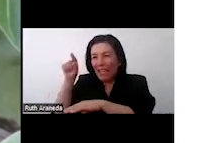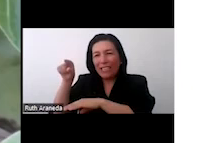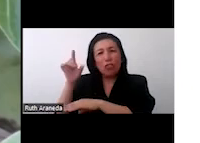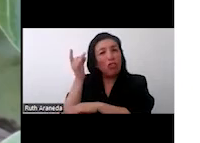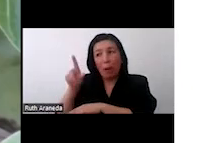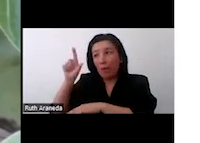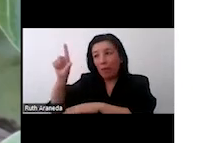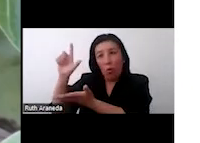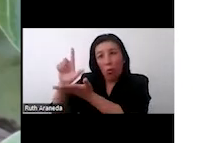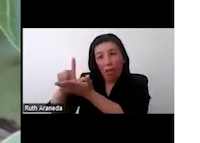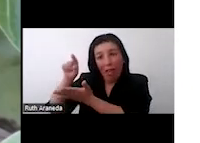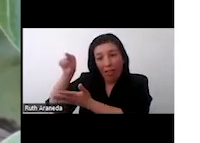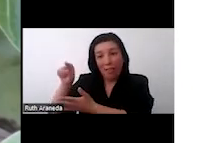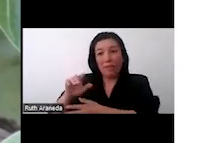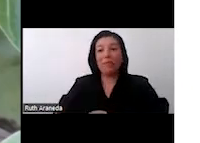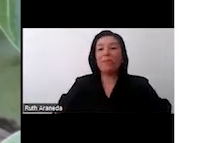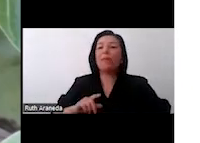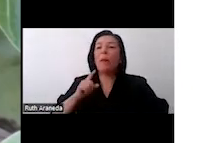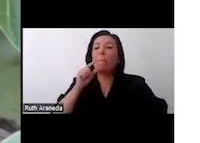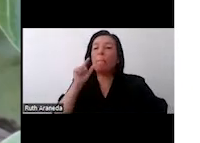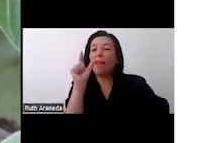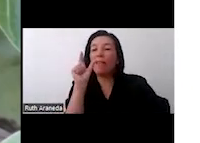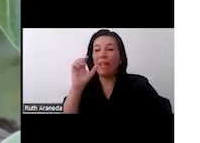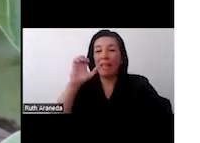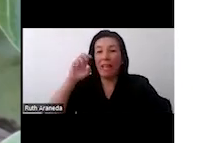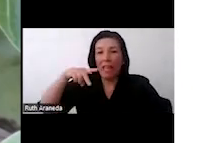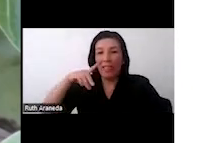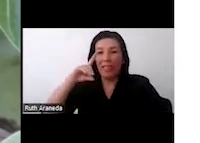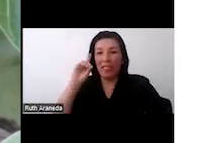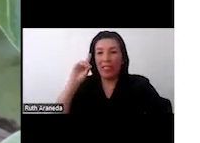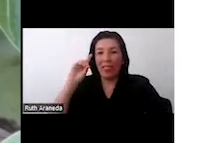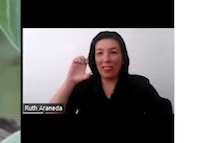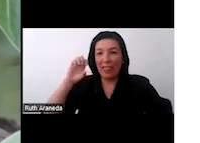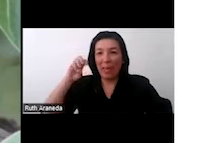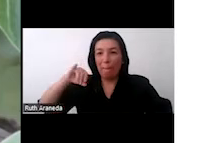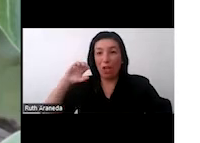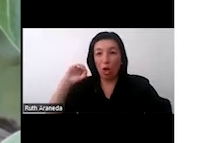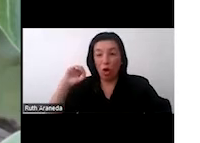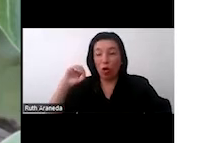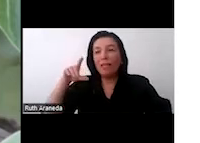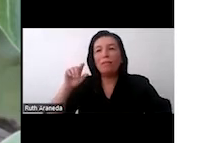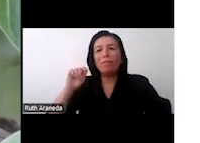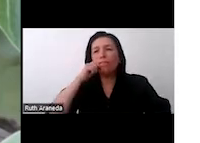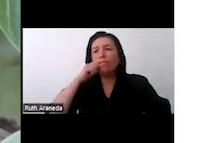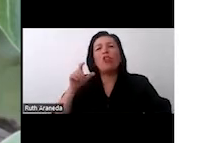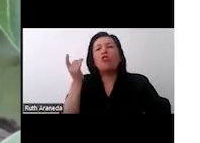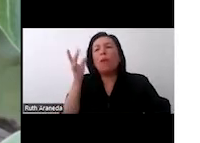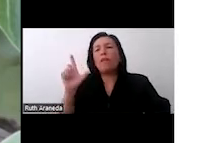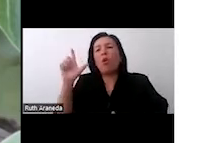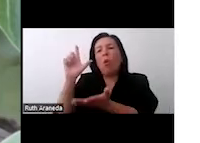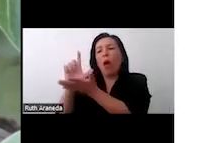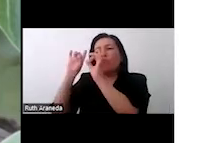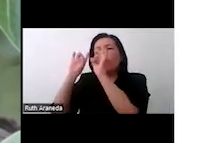lugar. El término endémico quiere decir que solamente está en un lugar y en ninguna otra parte más del mundo. Puede que ese lugar